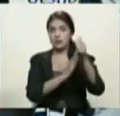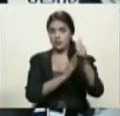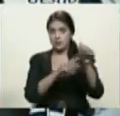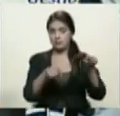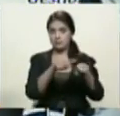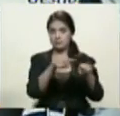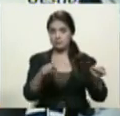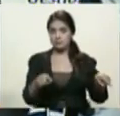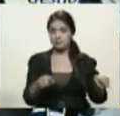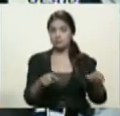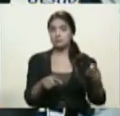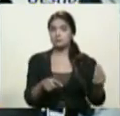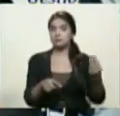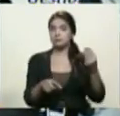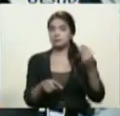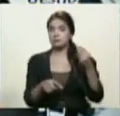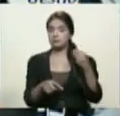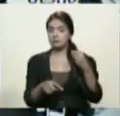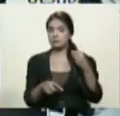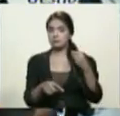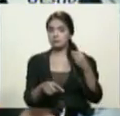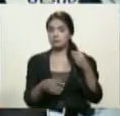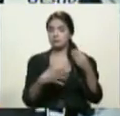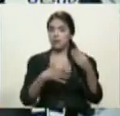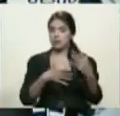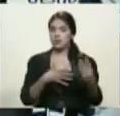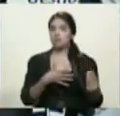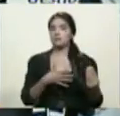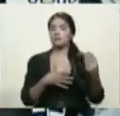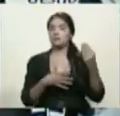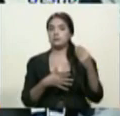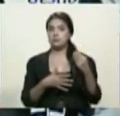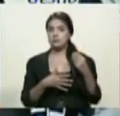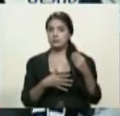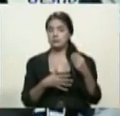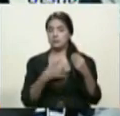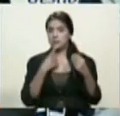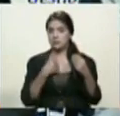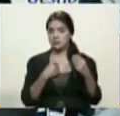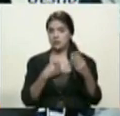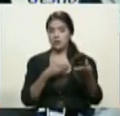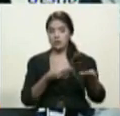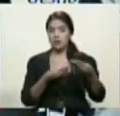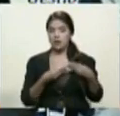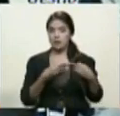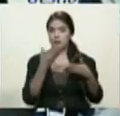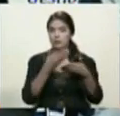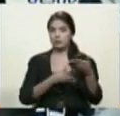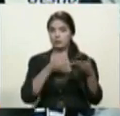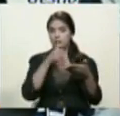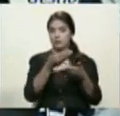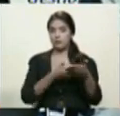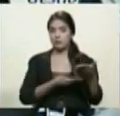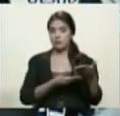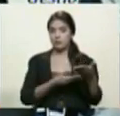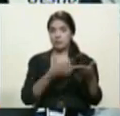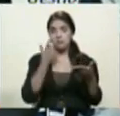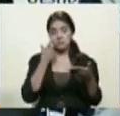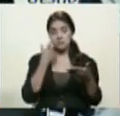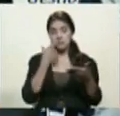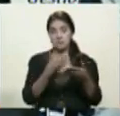miran a mí vamos a decir traído casos para ser